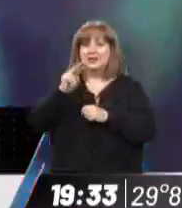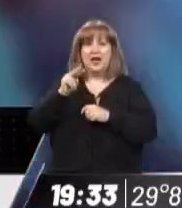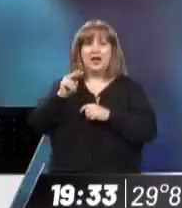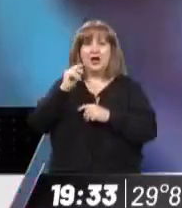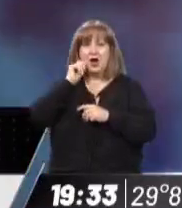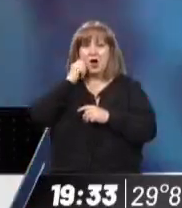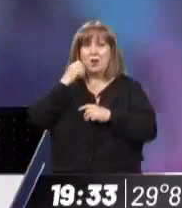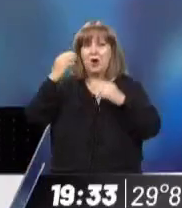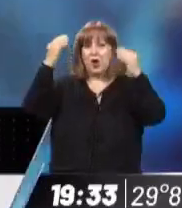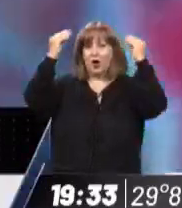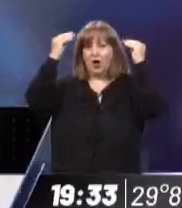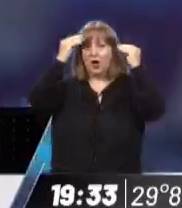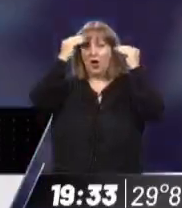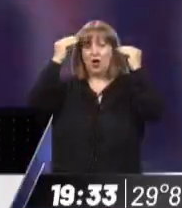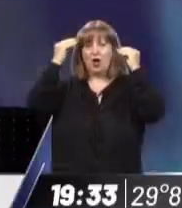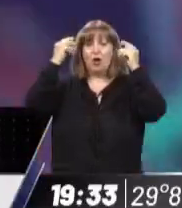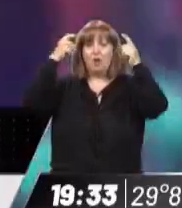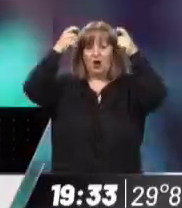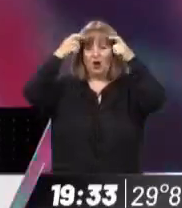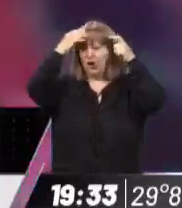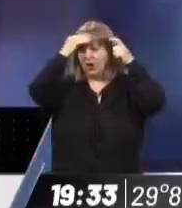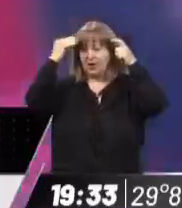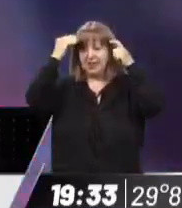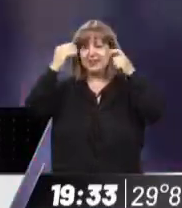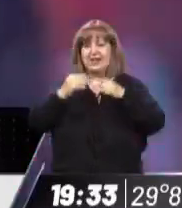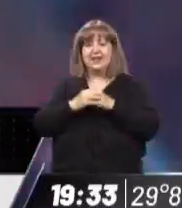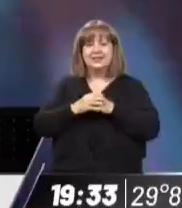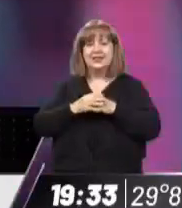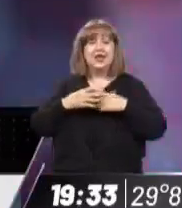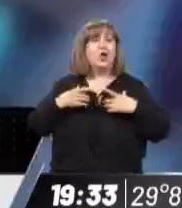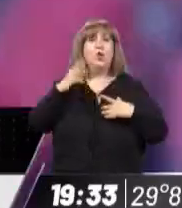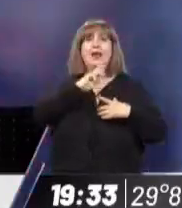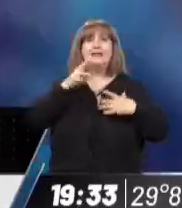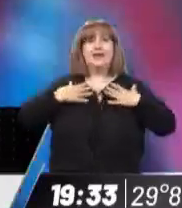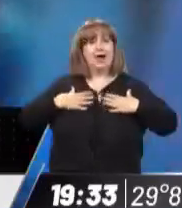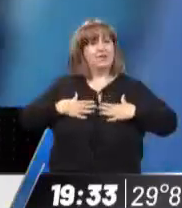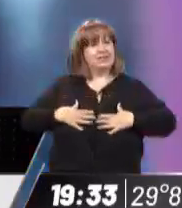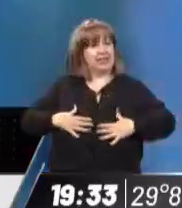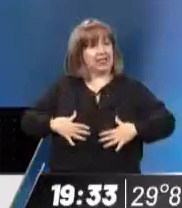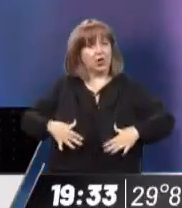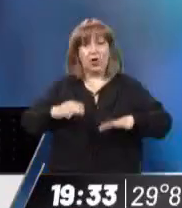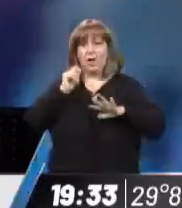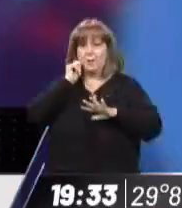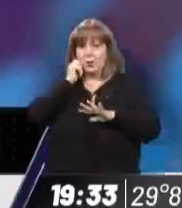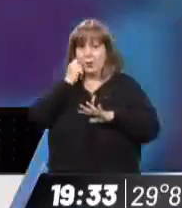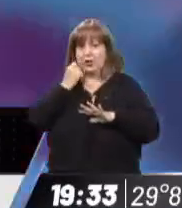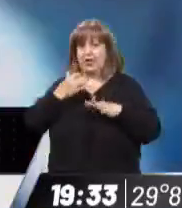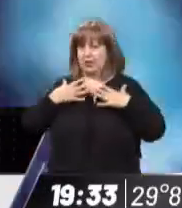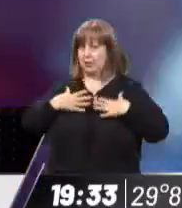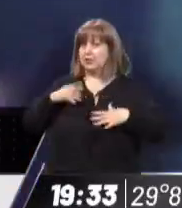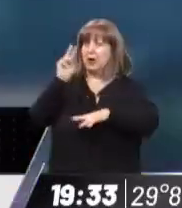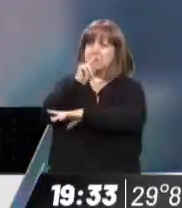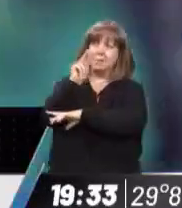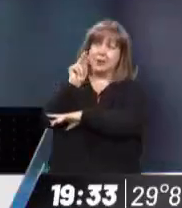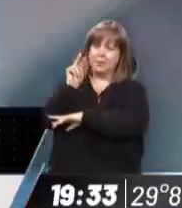cotillón, gorritas con viseras plateadas. Sí, como el vestido de la chica. Claro, voy a decir la verdad, no estuve y ahora estoy observando